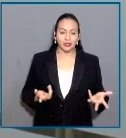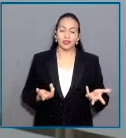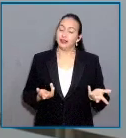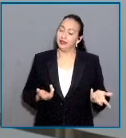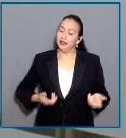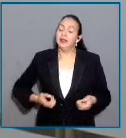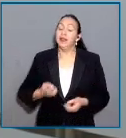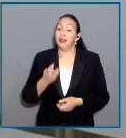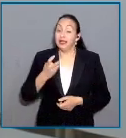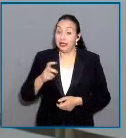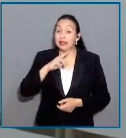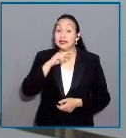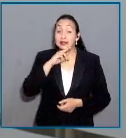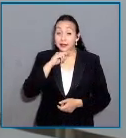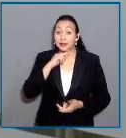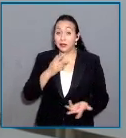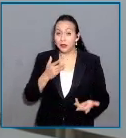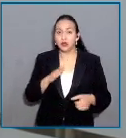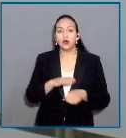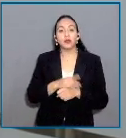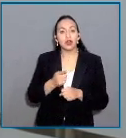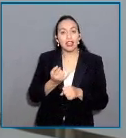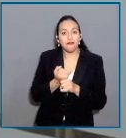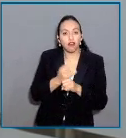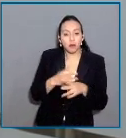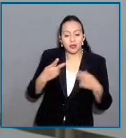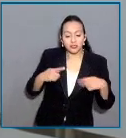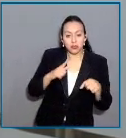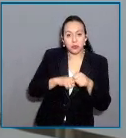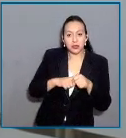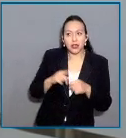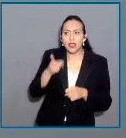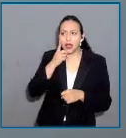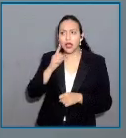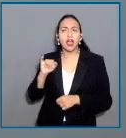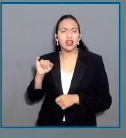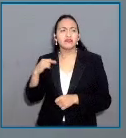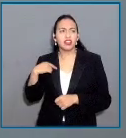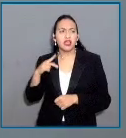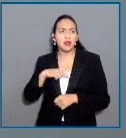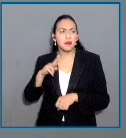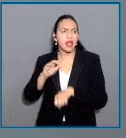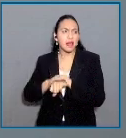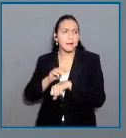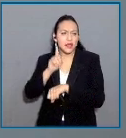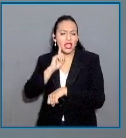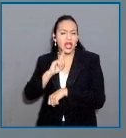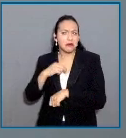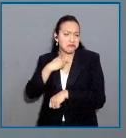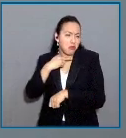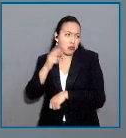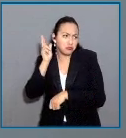datos que terminan terminan traduciéndose en una estafa. Señaló que a pesar de los